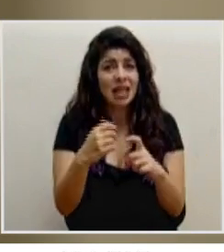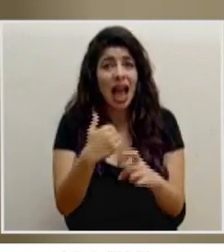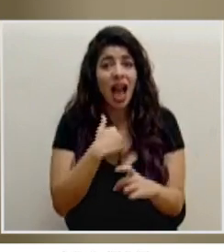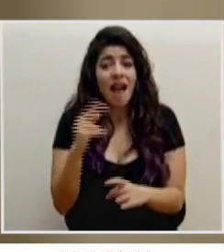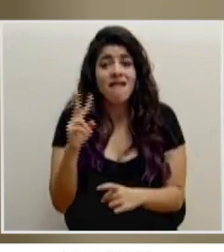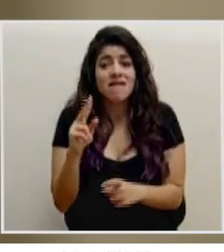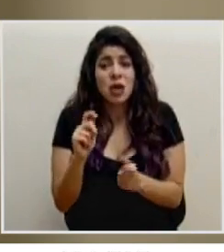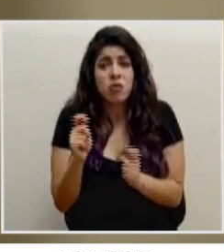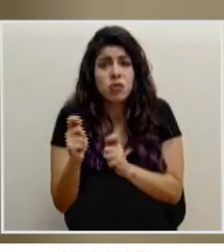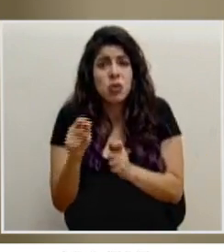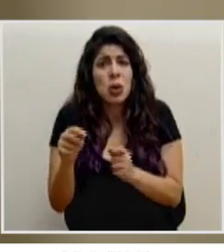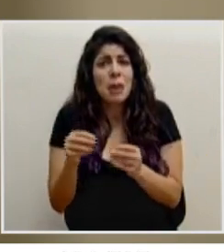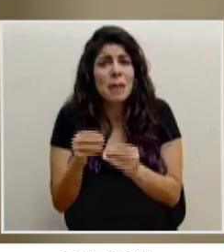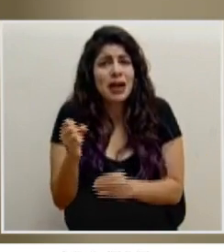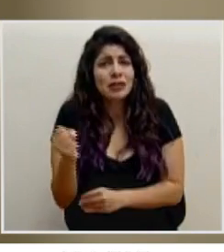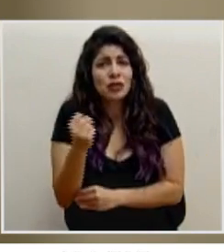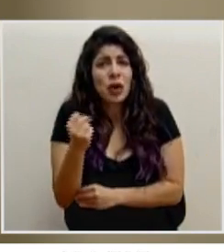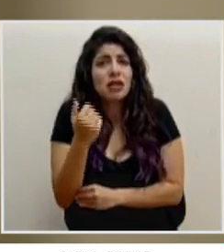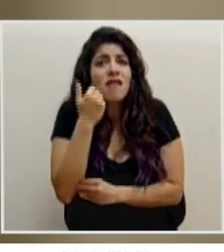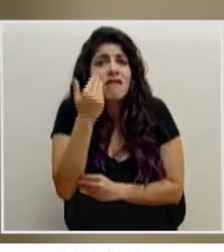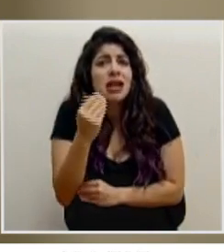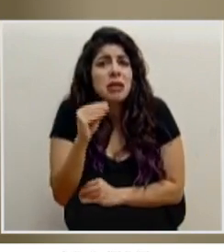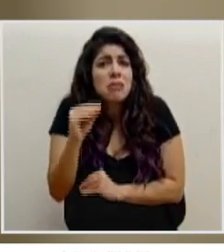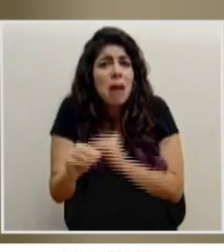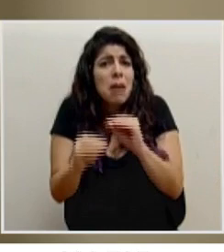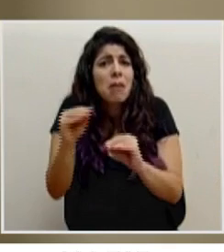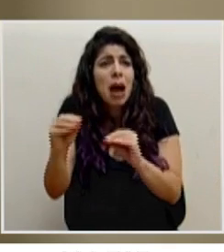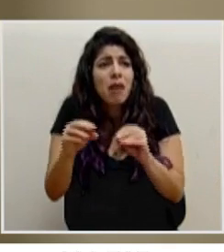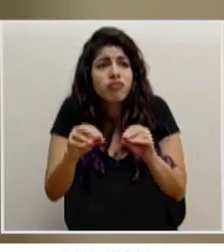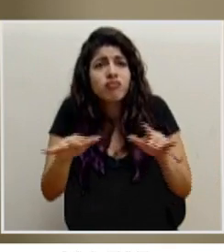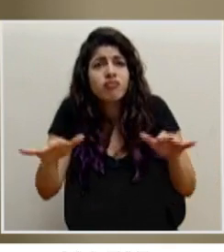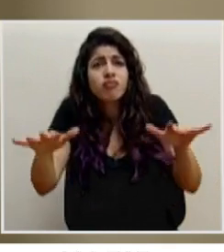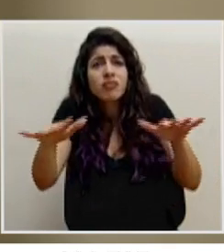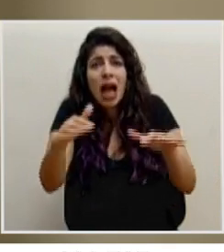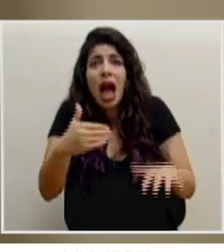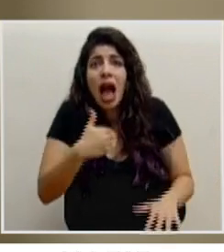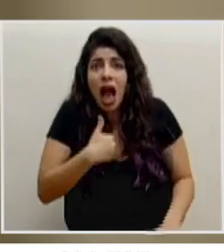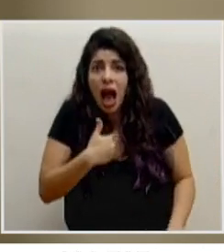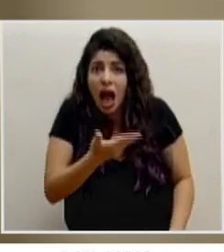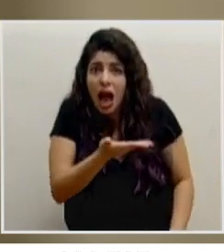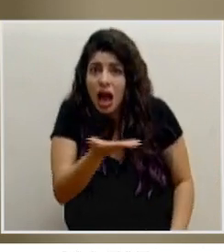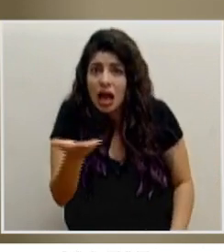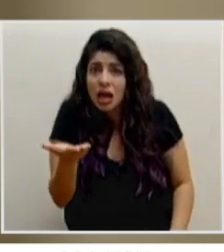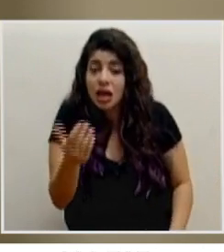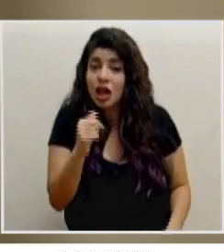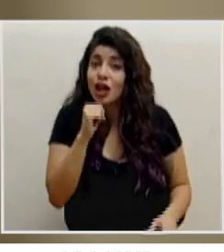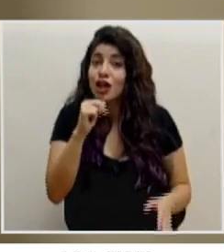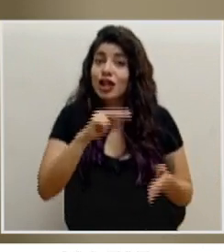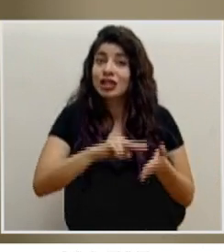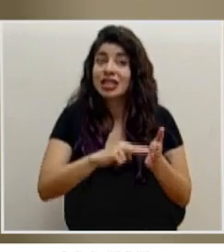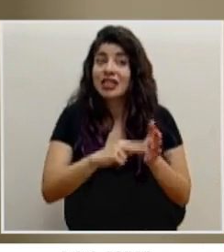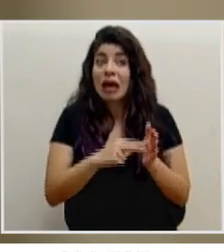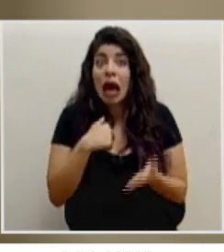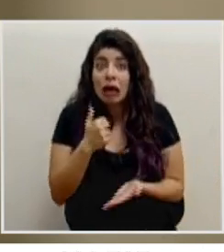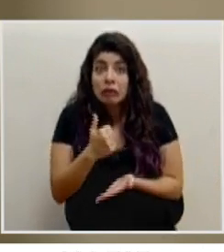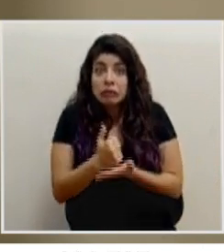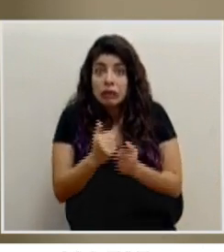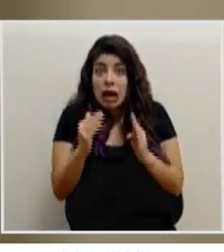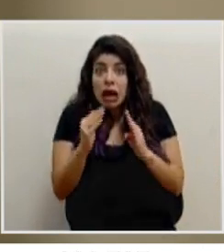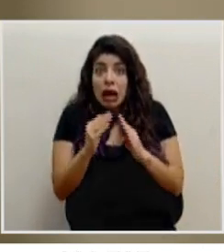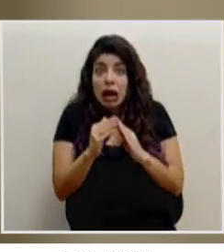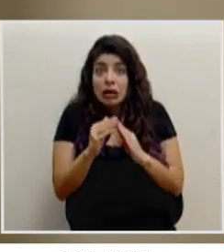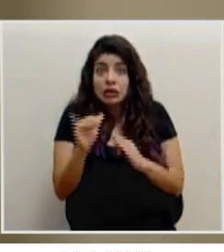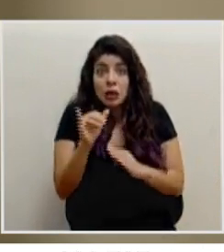variantes del virus más agresivas, más contagiosas que están circulando y claro que no significa que tengamos que quedarnos en casa, como era la